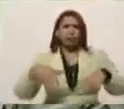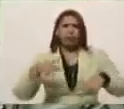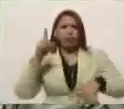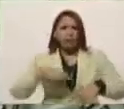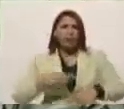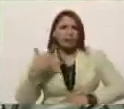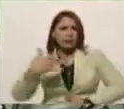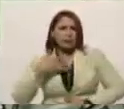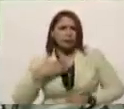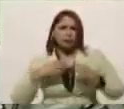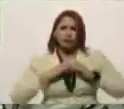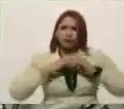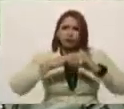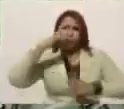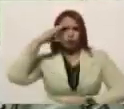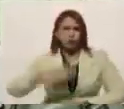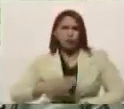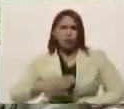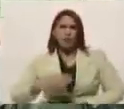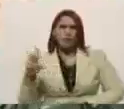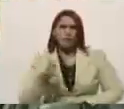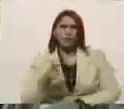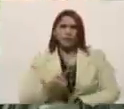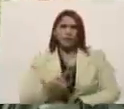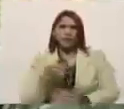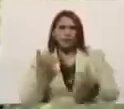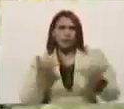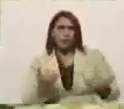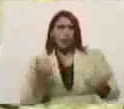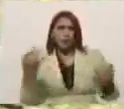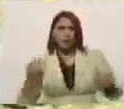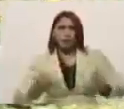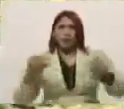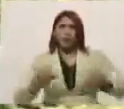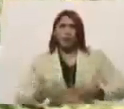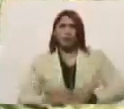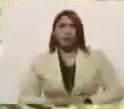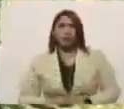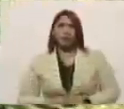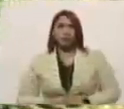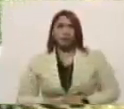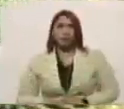los militares venezolanos por ahora y para siempre.